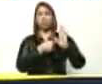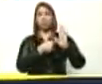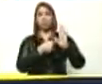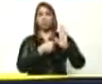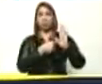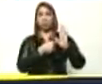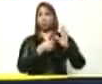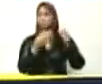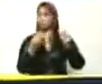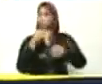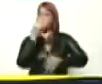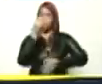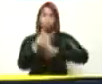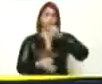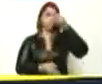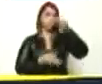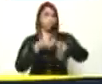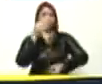mucho que explicar,